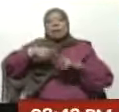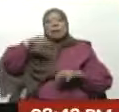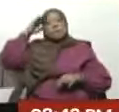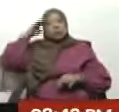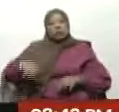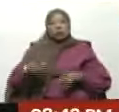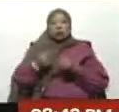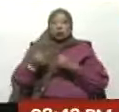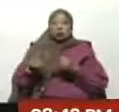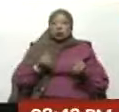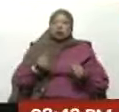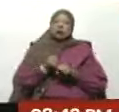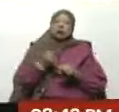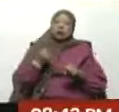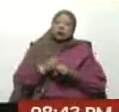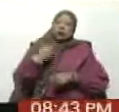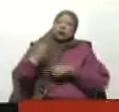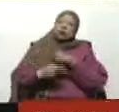paz económica.